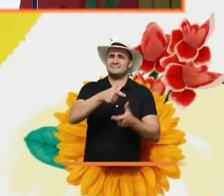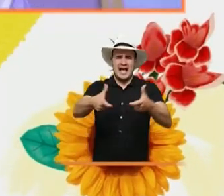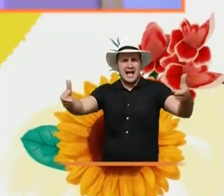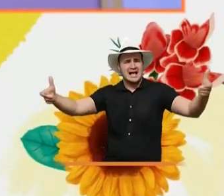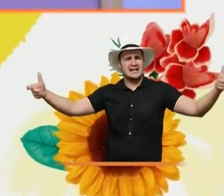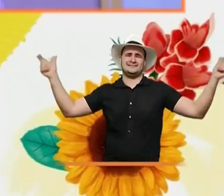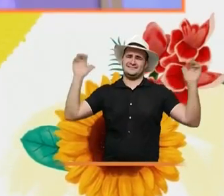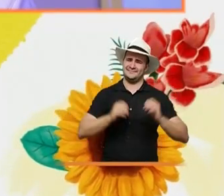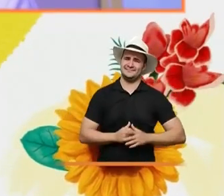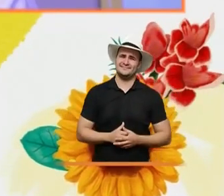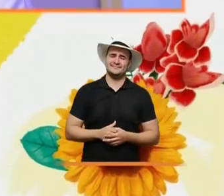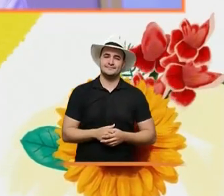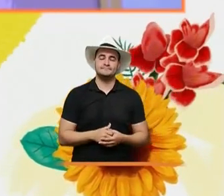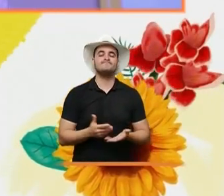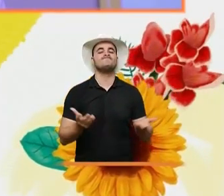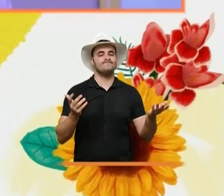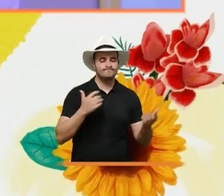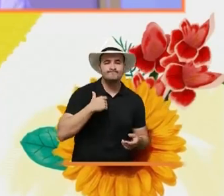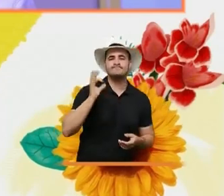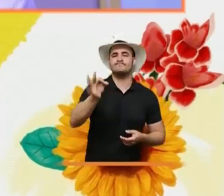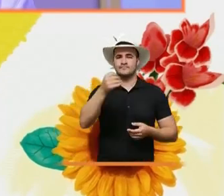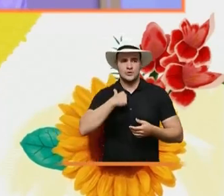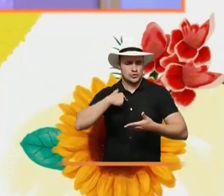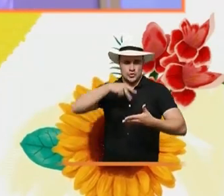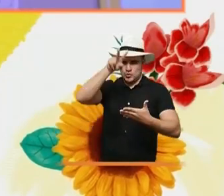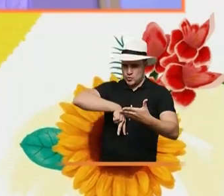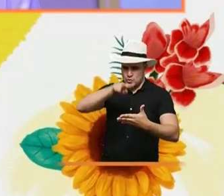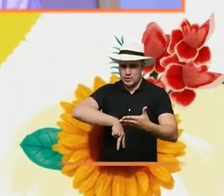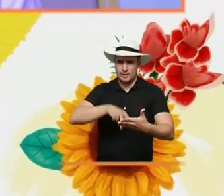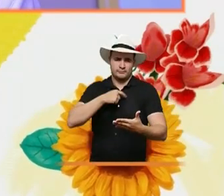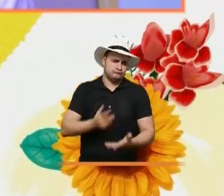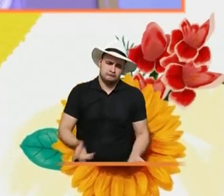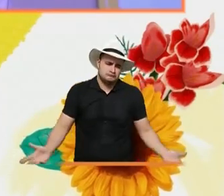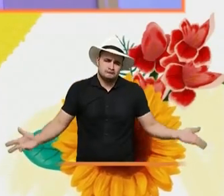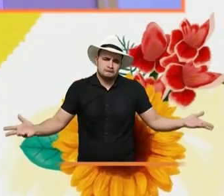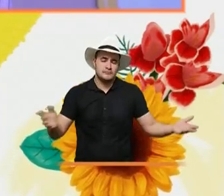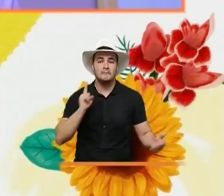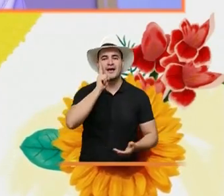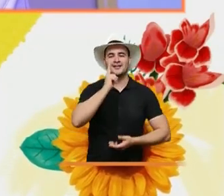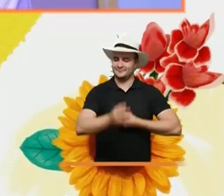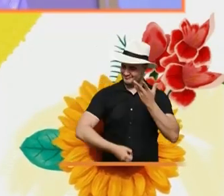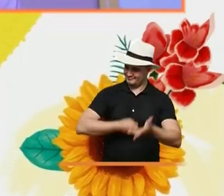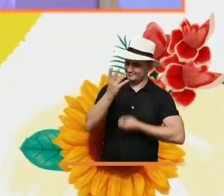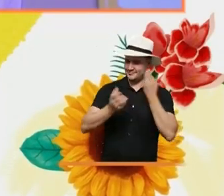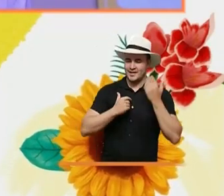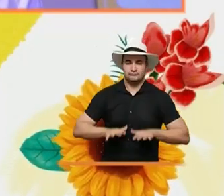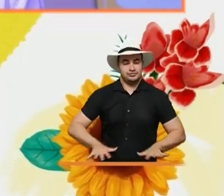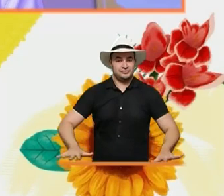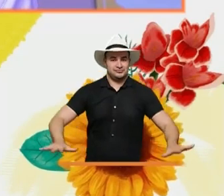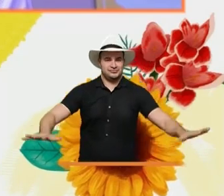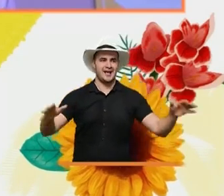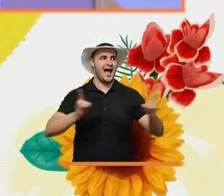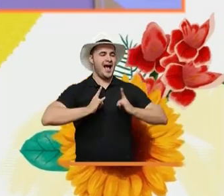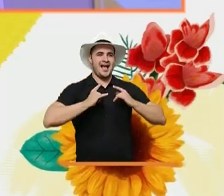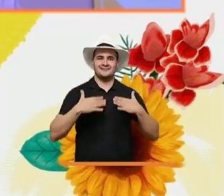duda aunque yo no leo pero con la traba vibró y